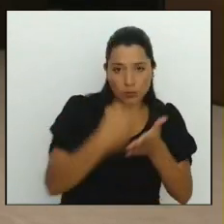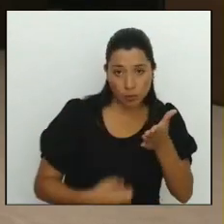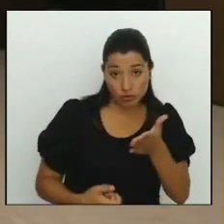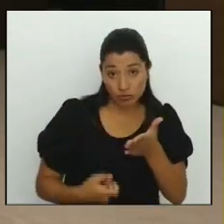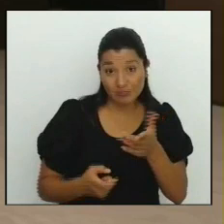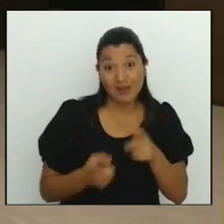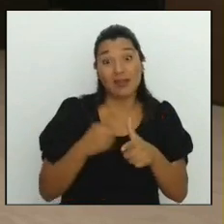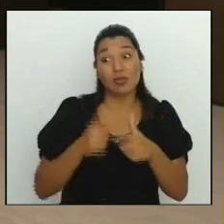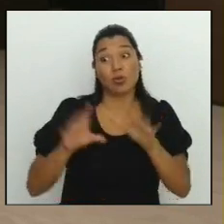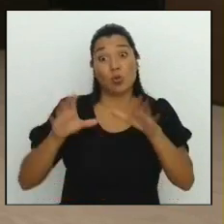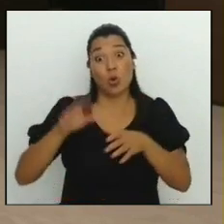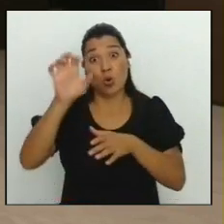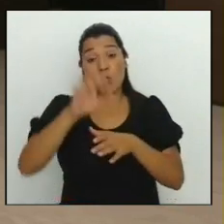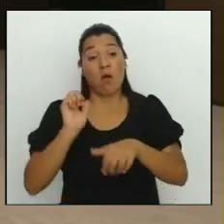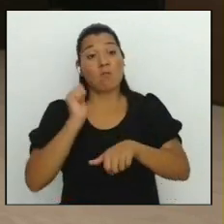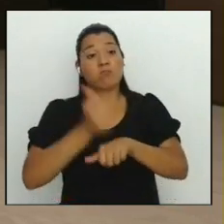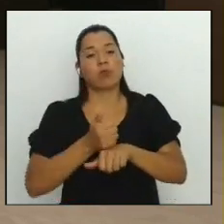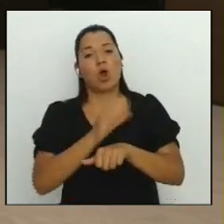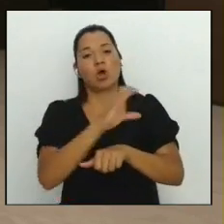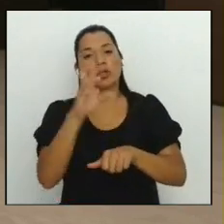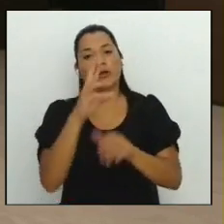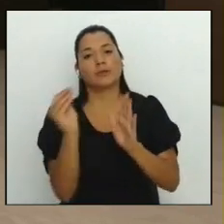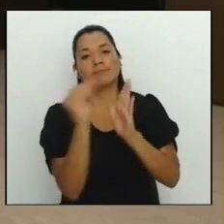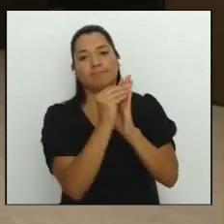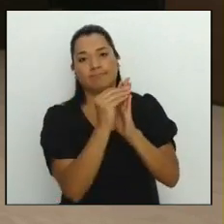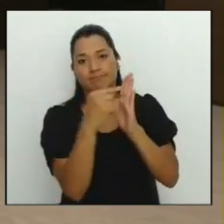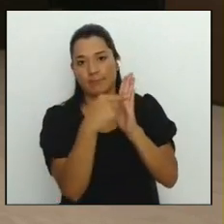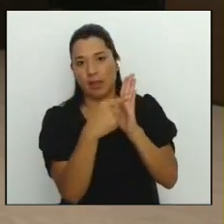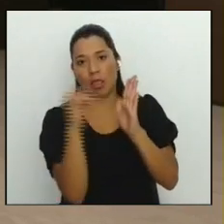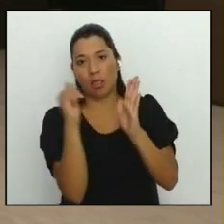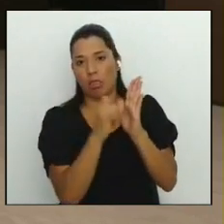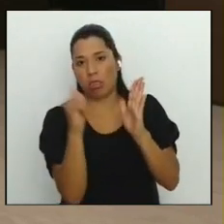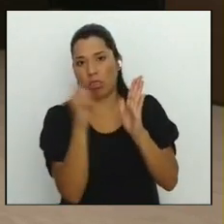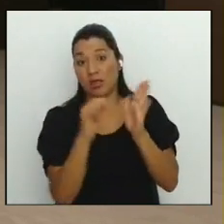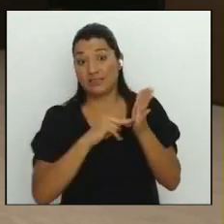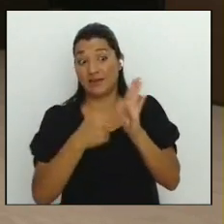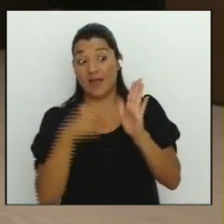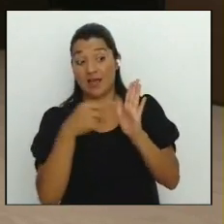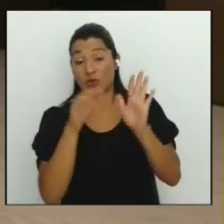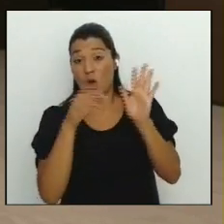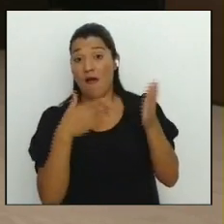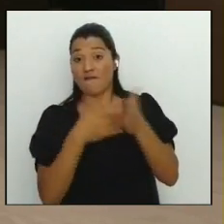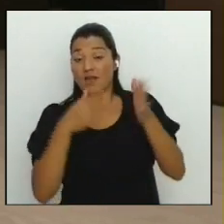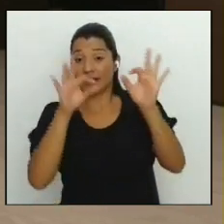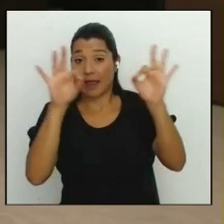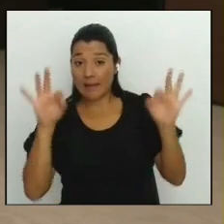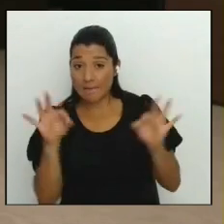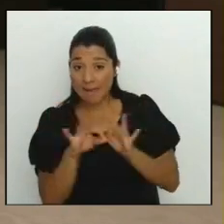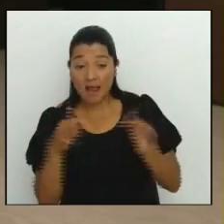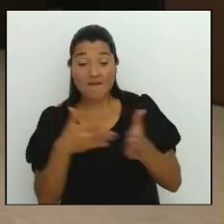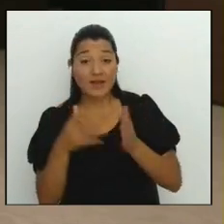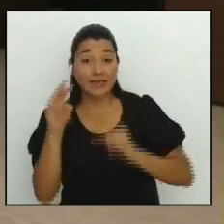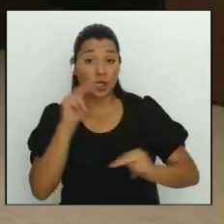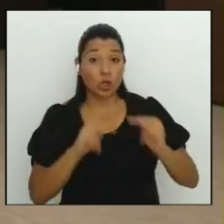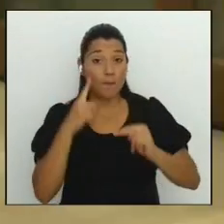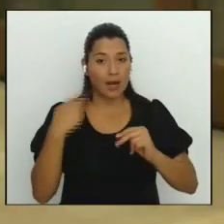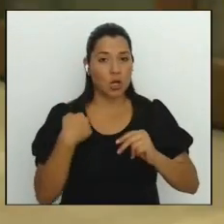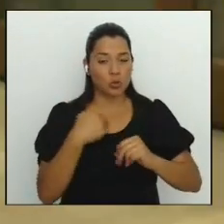y por ende el seguir en esa lista podría también perjudicar las inversiones acá en el país. Veamos.